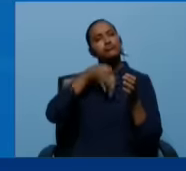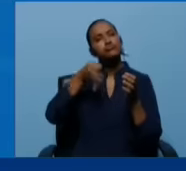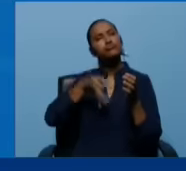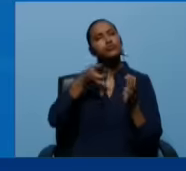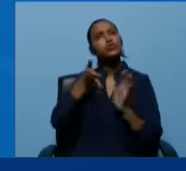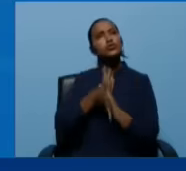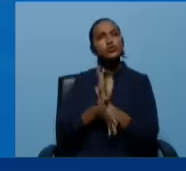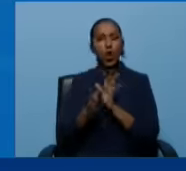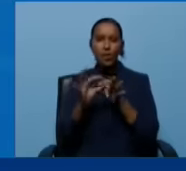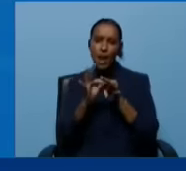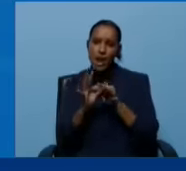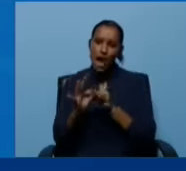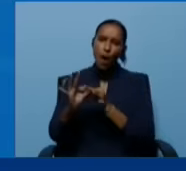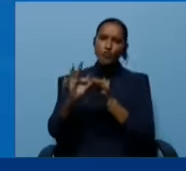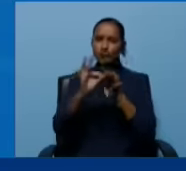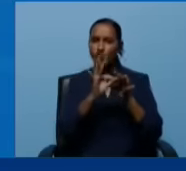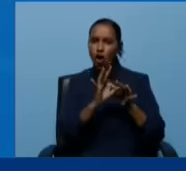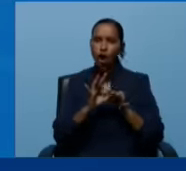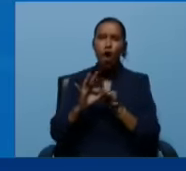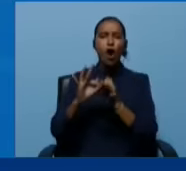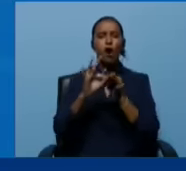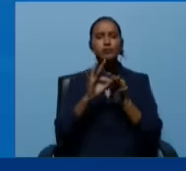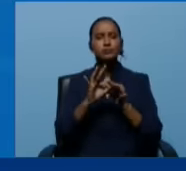unión de nuestra América.